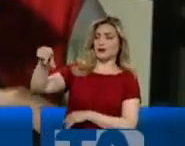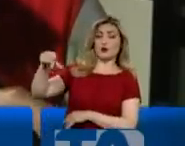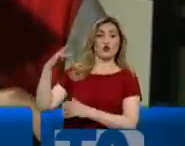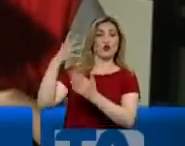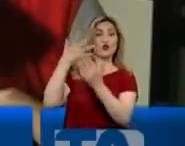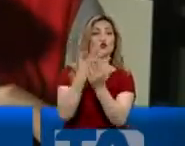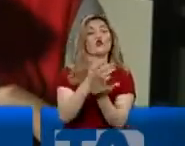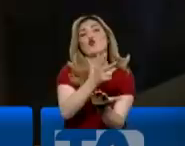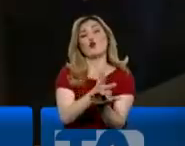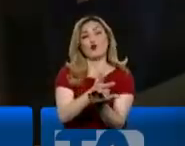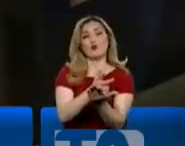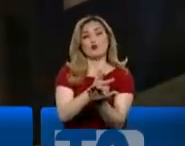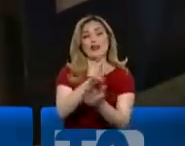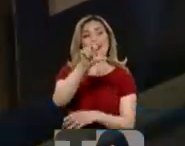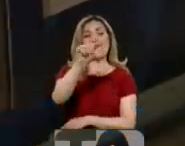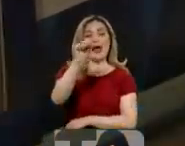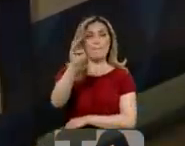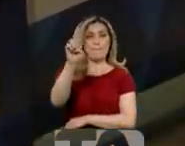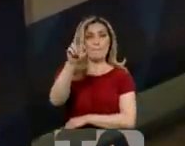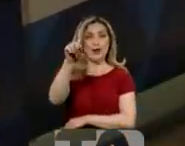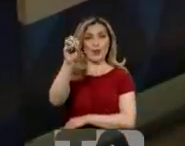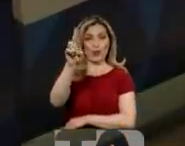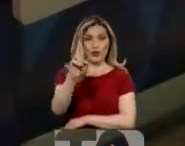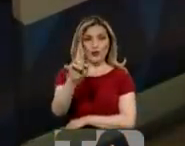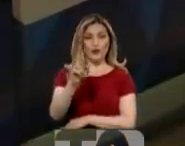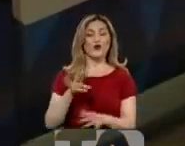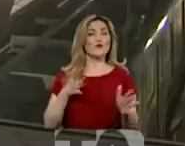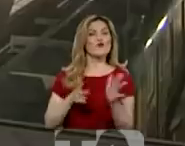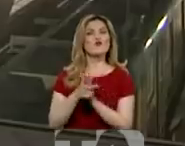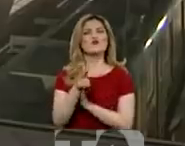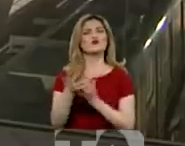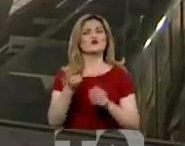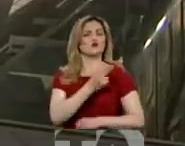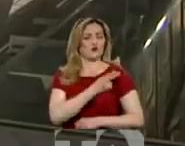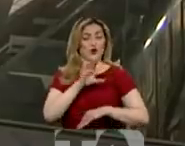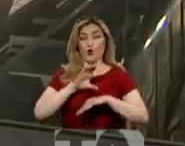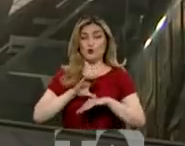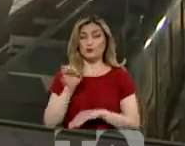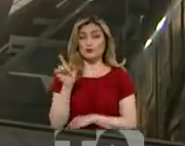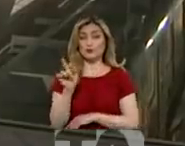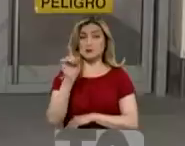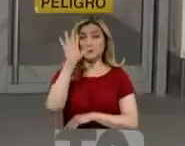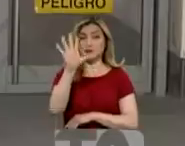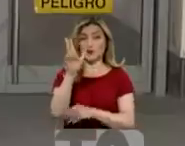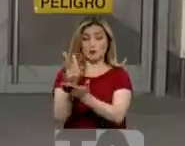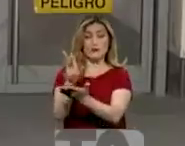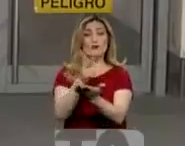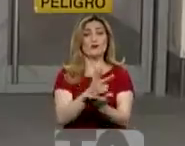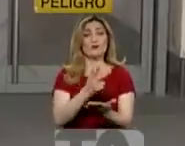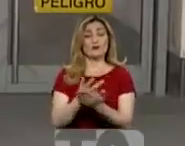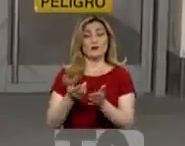moviéndose a alta velocidad este recorrido fue la universidad central donde es una de las cinco estaciones